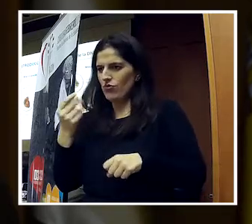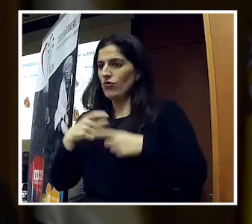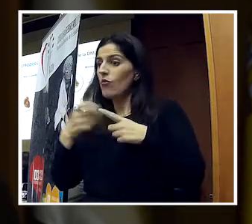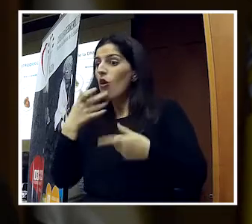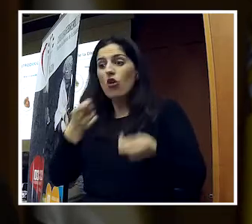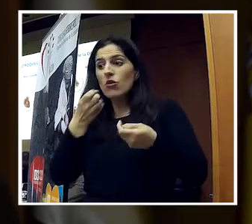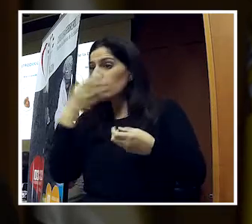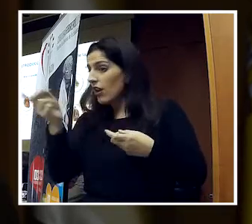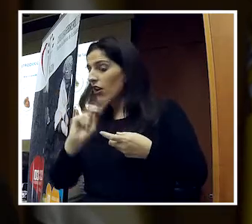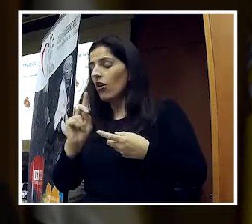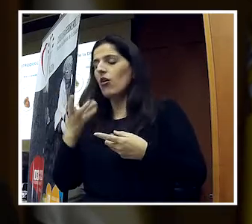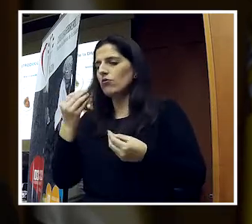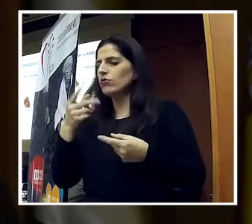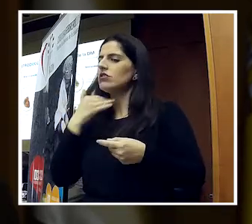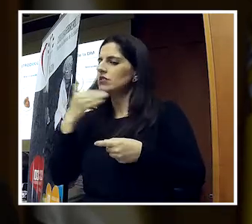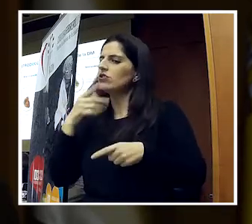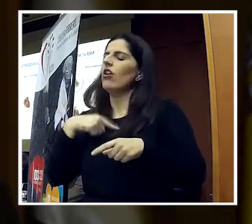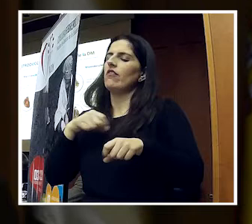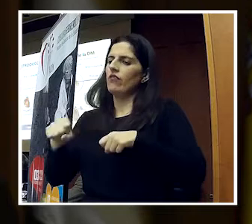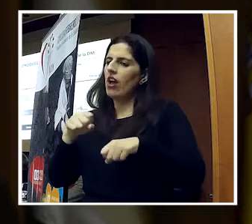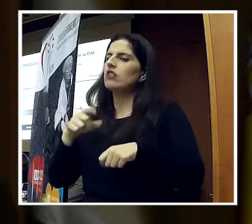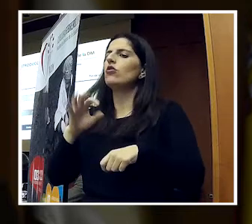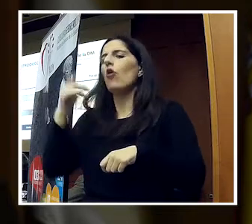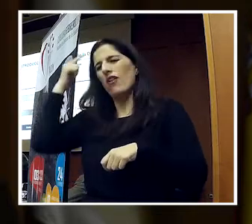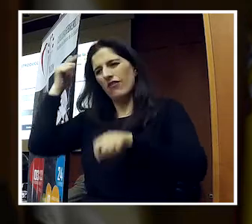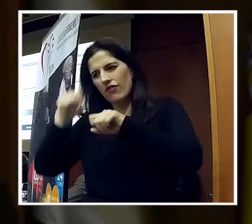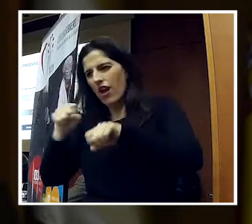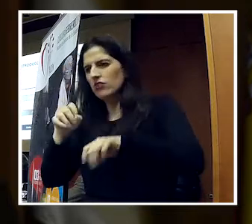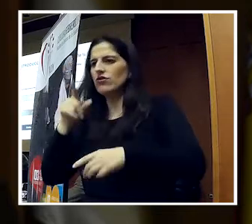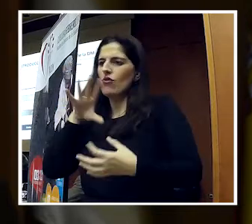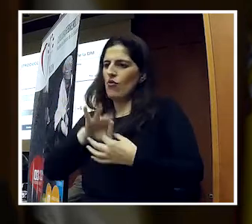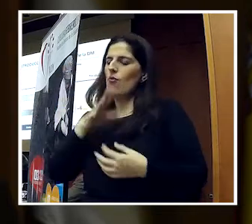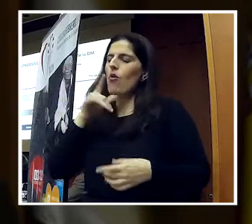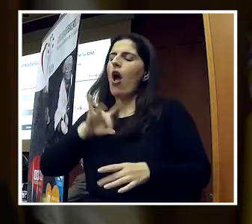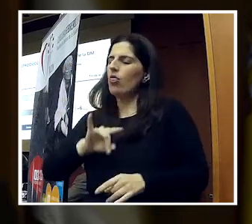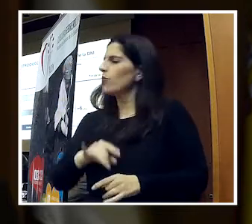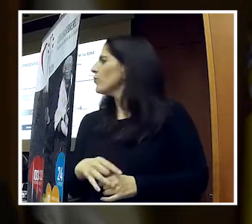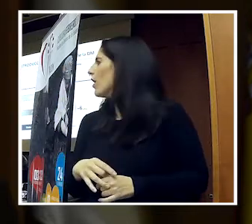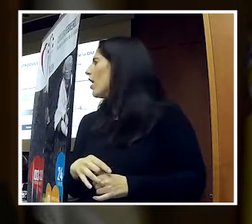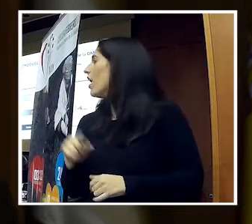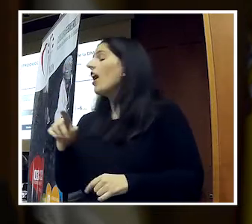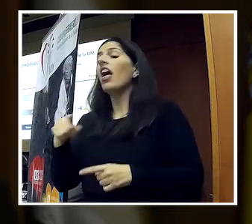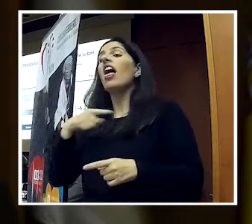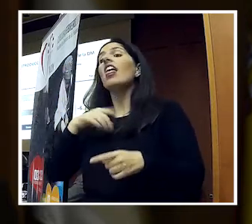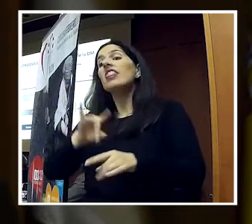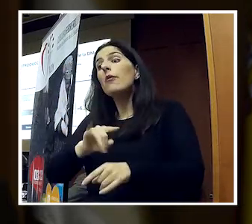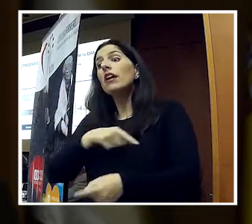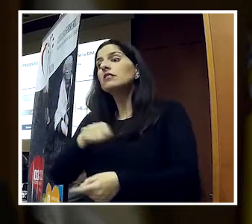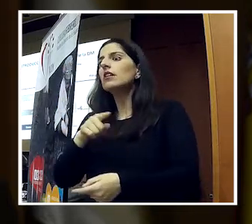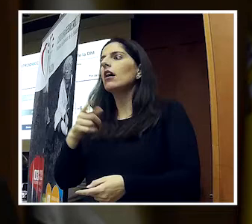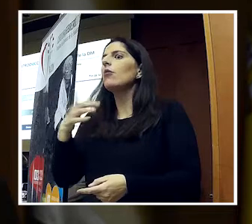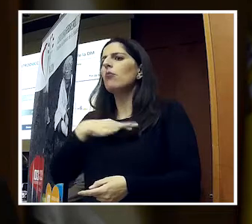controlan bien, la primera causa de muerte es la cardiovascular. Fíjense, la diabetes reduce la esperanza de vida. Solo por